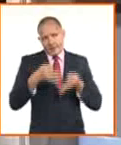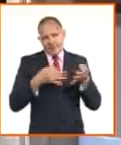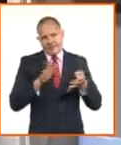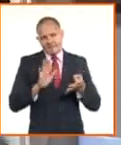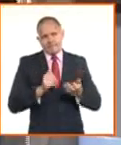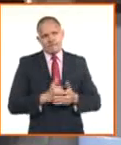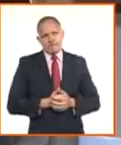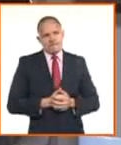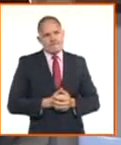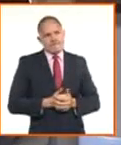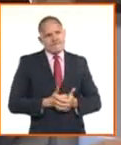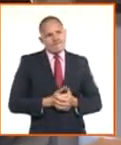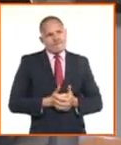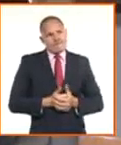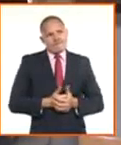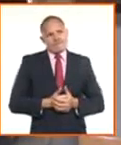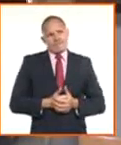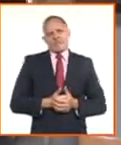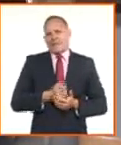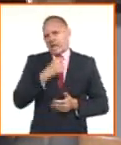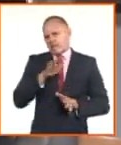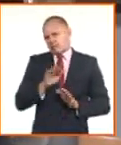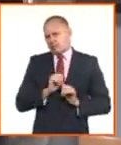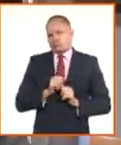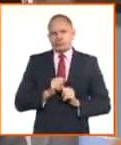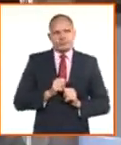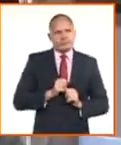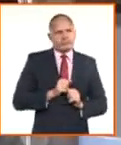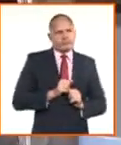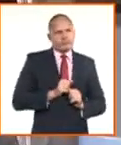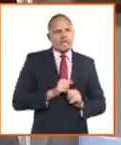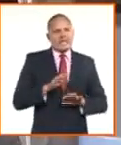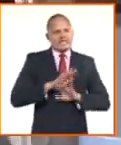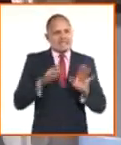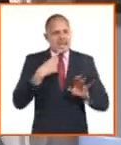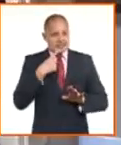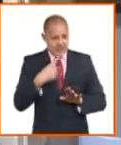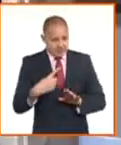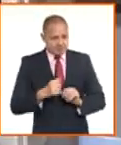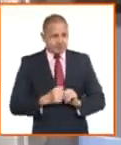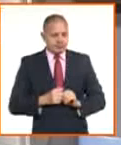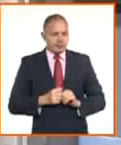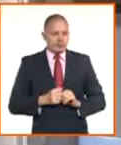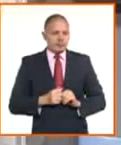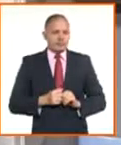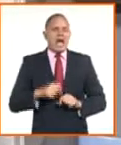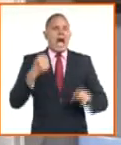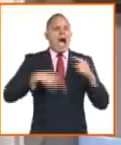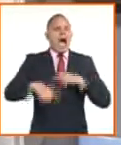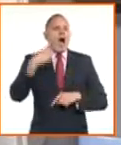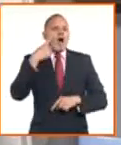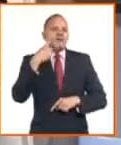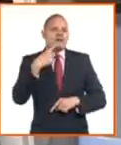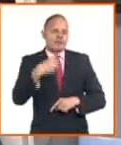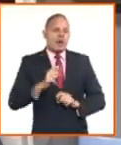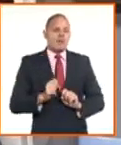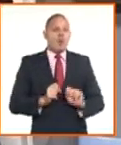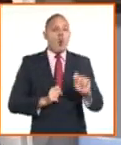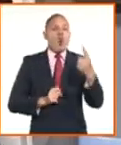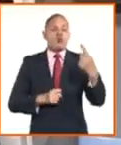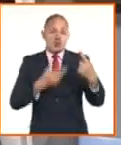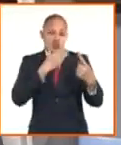primero, para ratificar eso, el tipo de cambio de 120 que estamos poniendo hoy no es de equilibrio, ni de ese mercado, es solo para